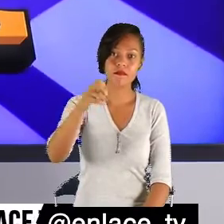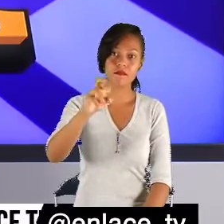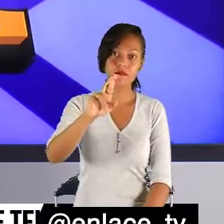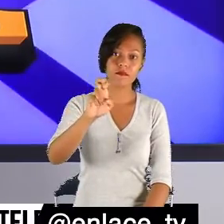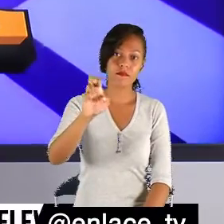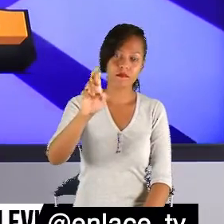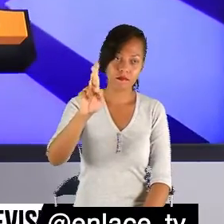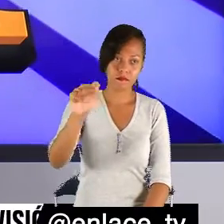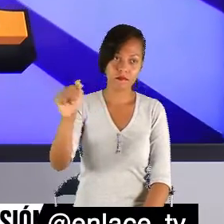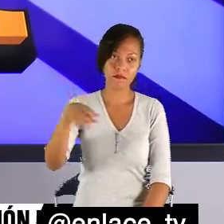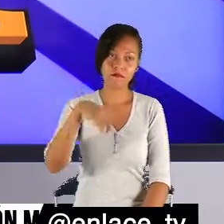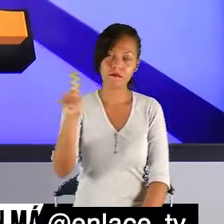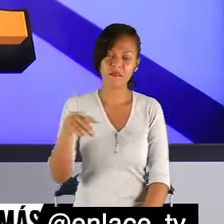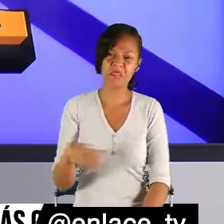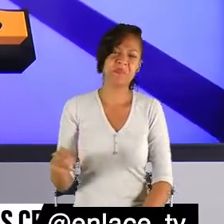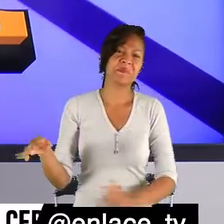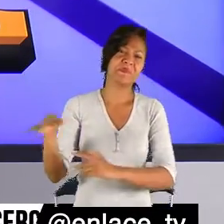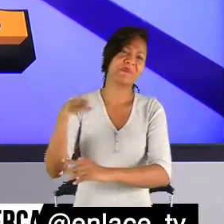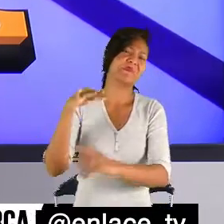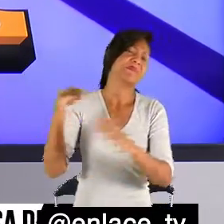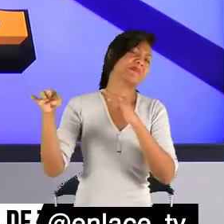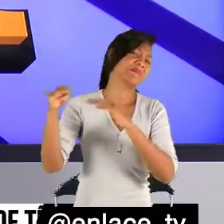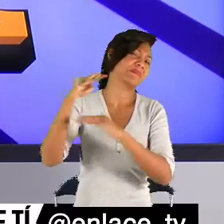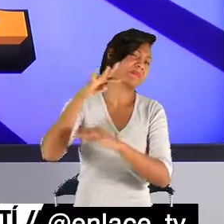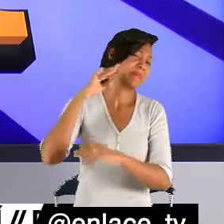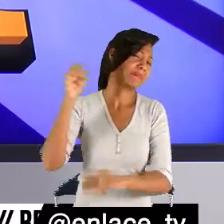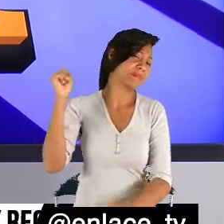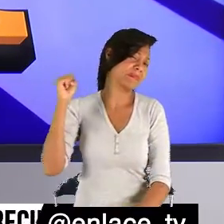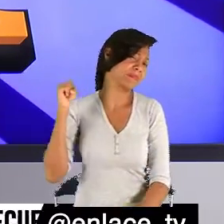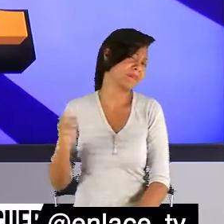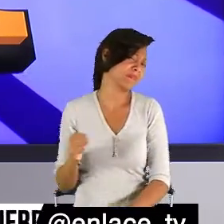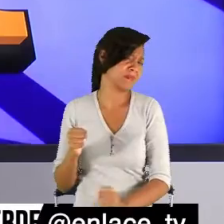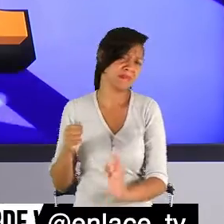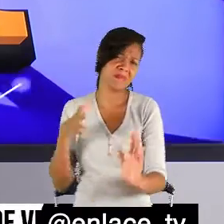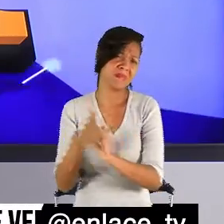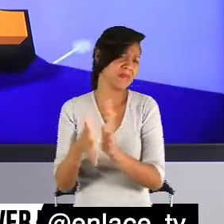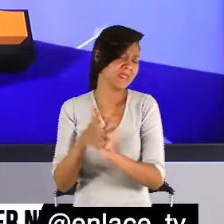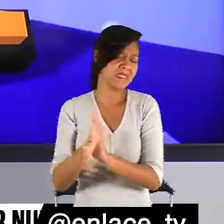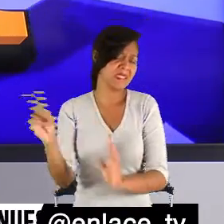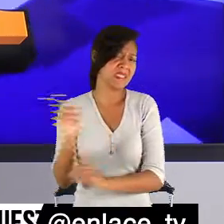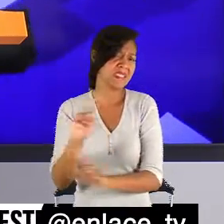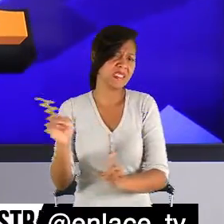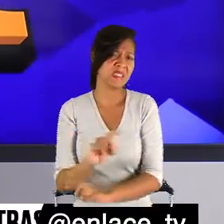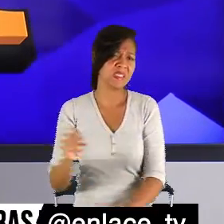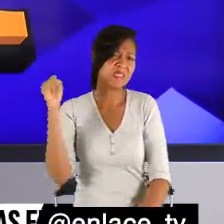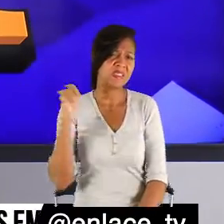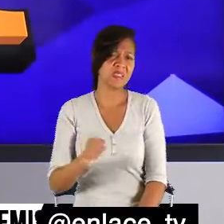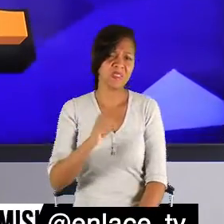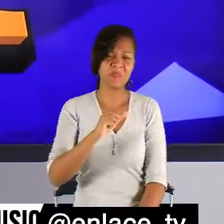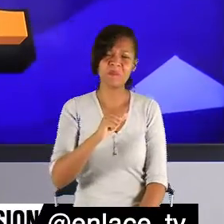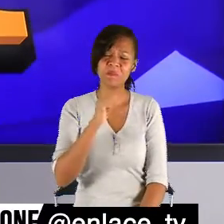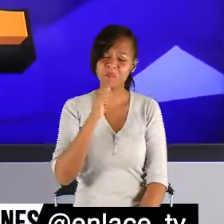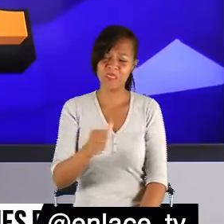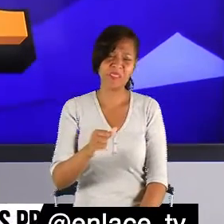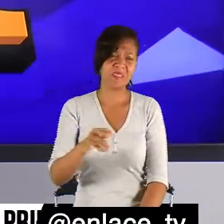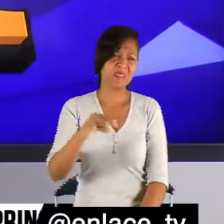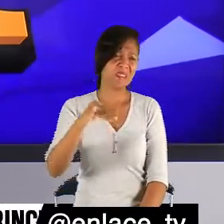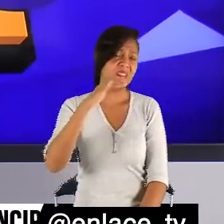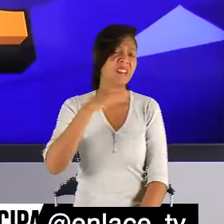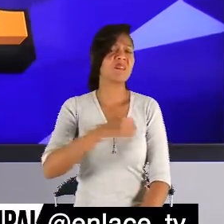malos olores que se emanan desde este lugar que se ha convertido en un centro carcelario exigen la intervención urgente del